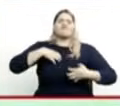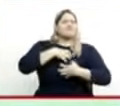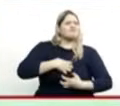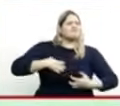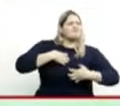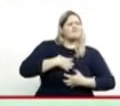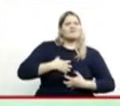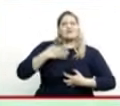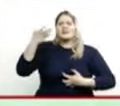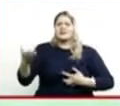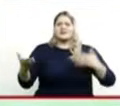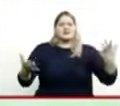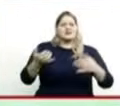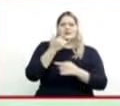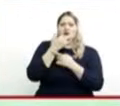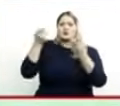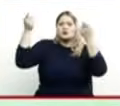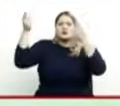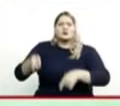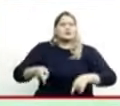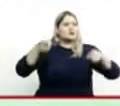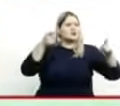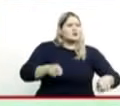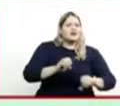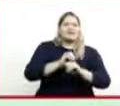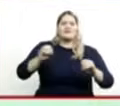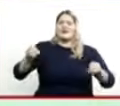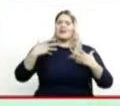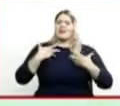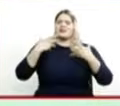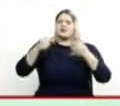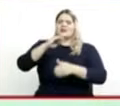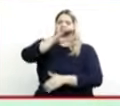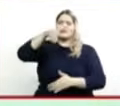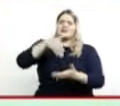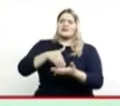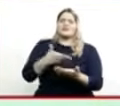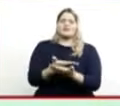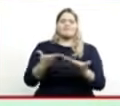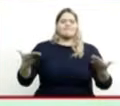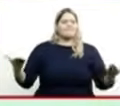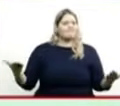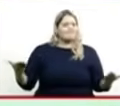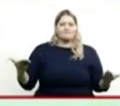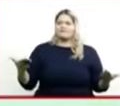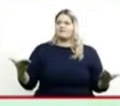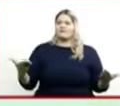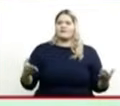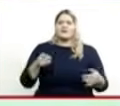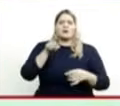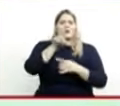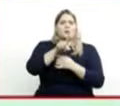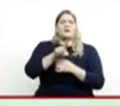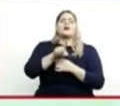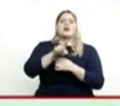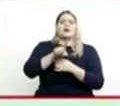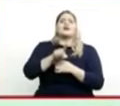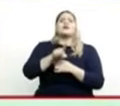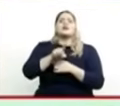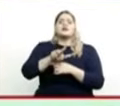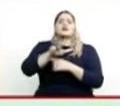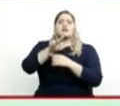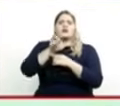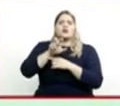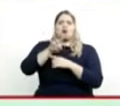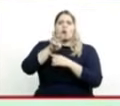degradantes en las emergencias y la falta de atención al pueblo en los 1.304